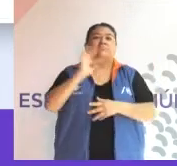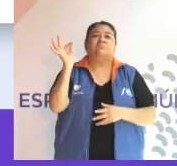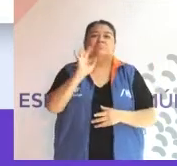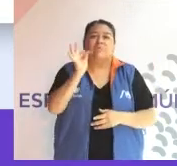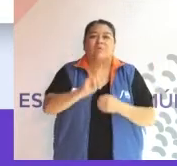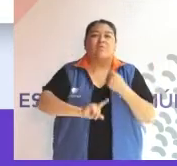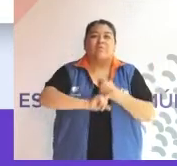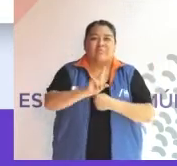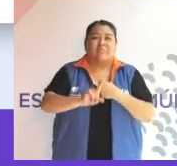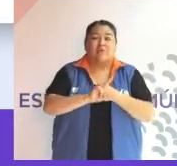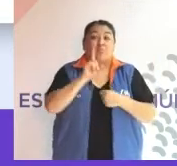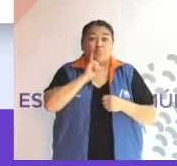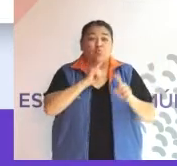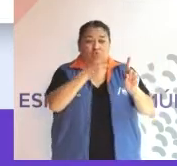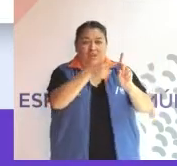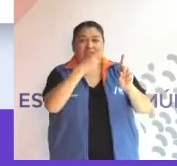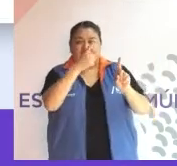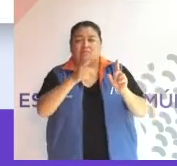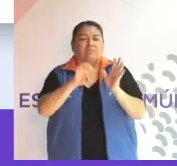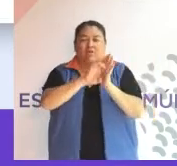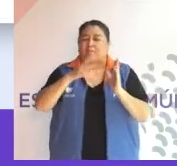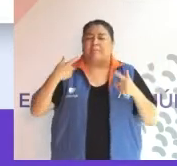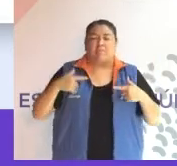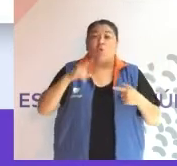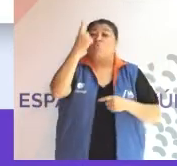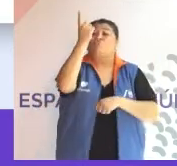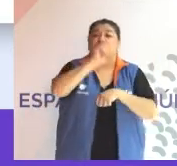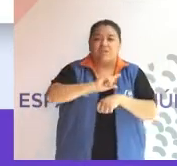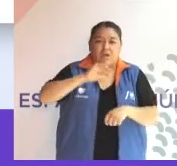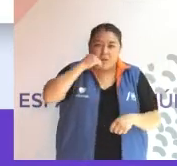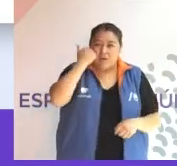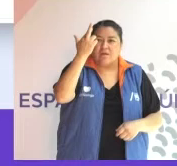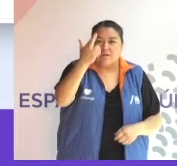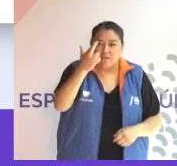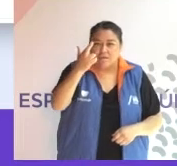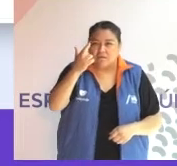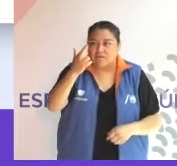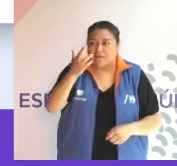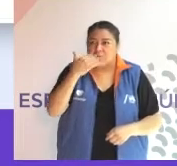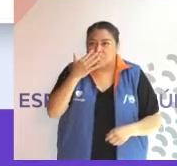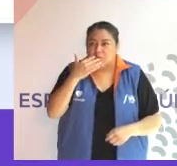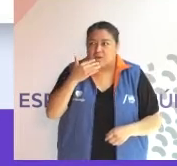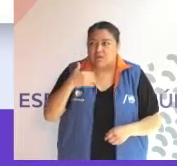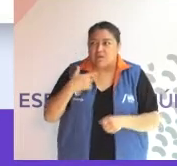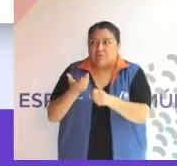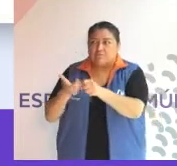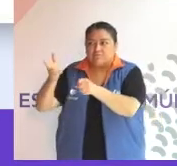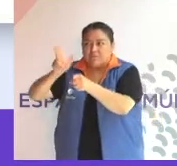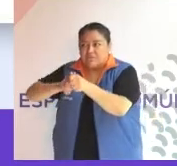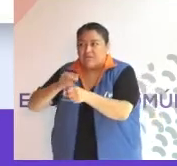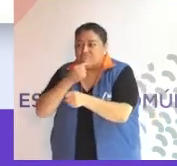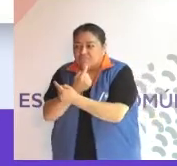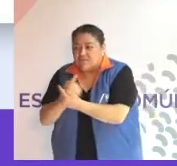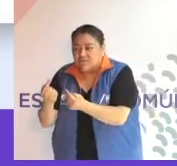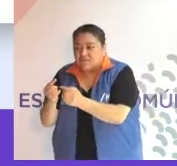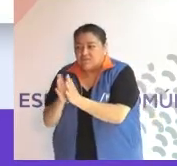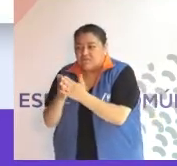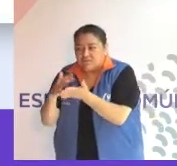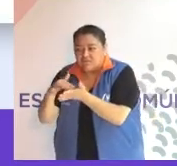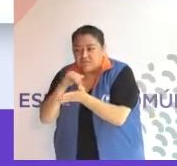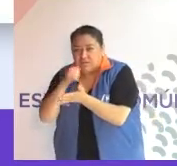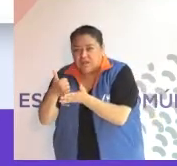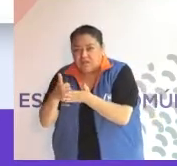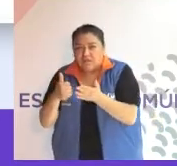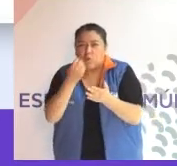voluntaria que decían, un día sin voluntarios. No había quien le leyera a los niños en los hospitales, no habría quien ayudara a dar comidas en tales